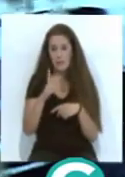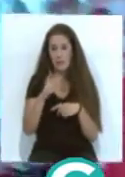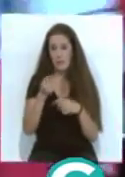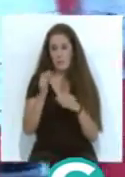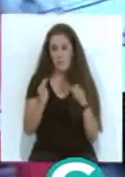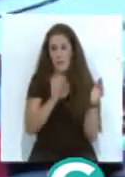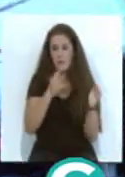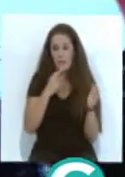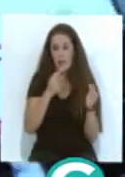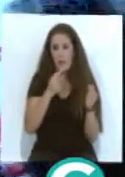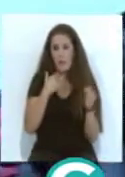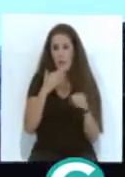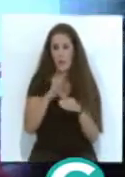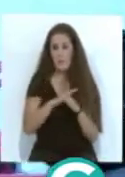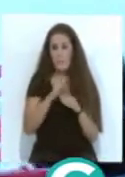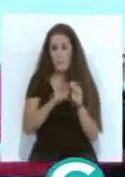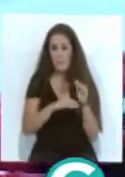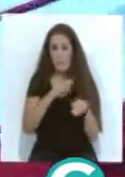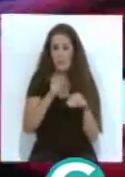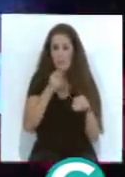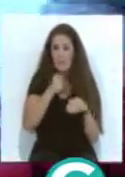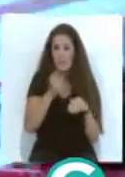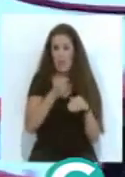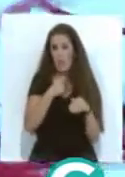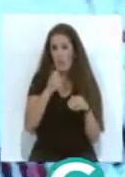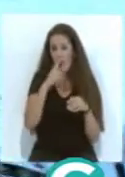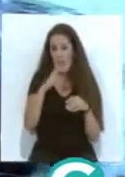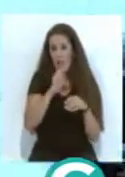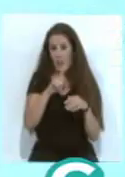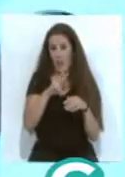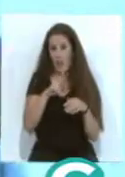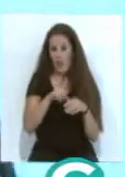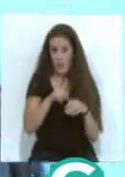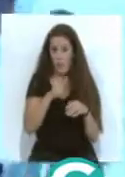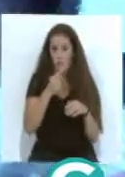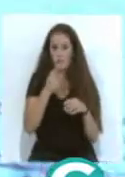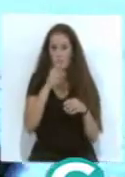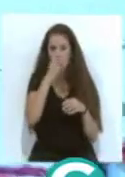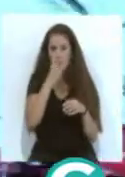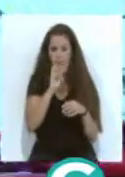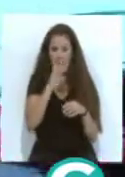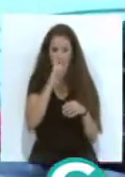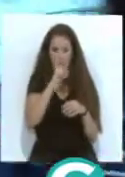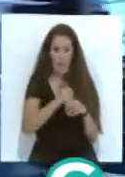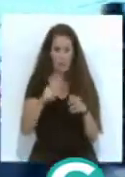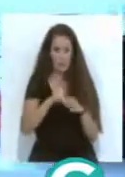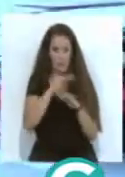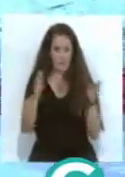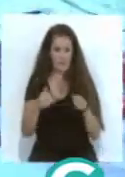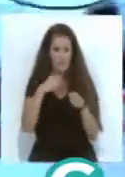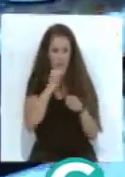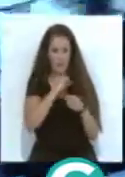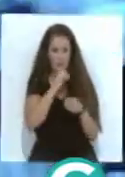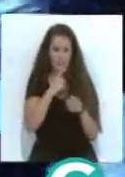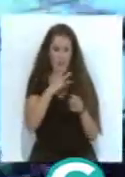que fue el paso de la chirigota del CELU, que saben ustedes llevan ya 30 años sobre los escenarios, por